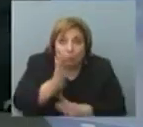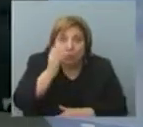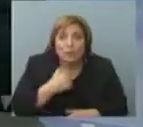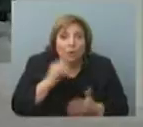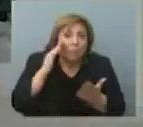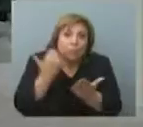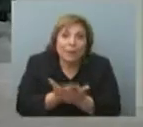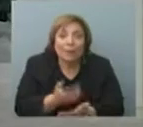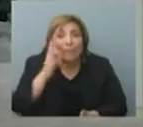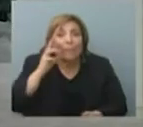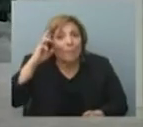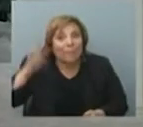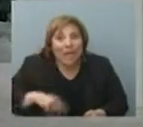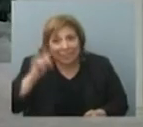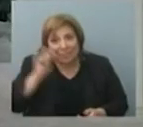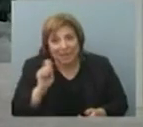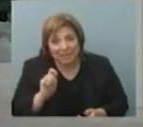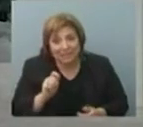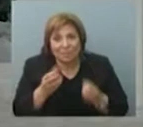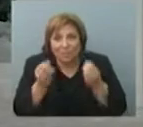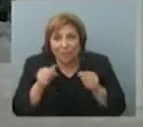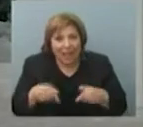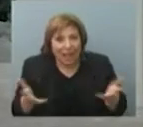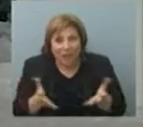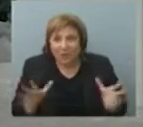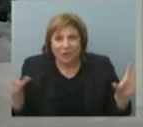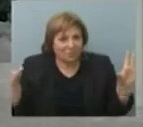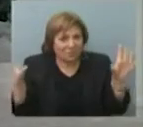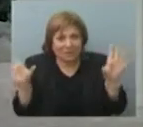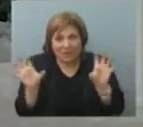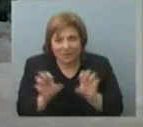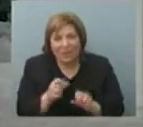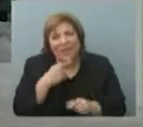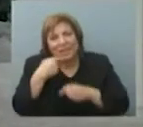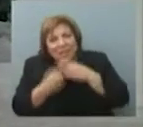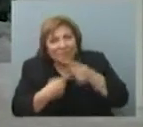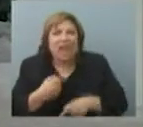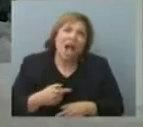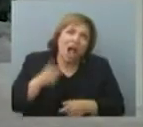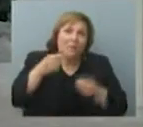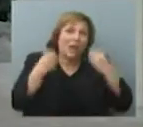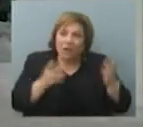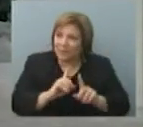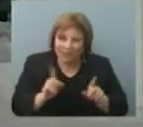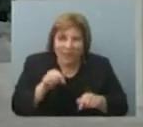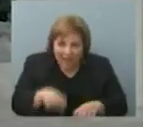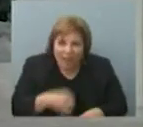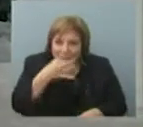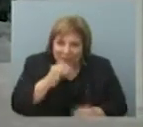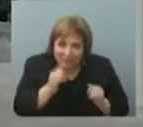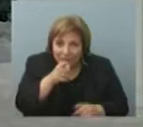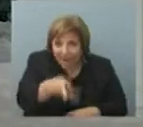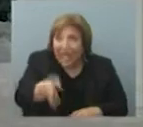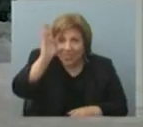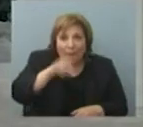estamos proponiendo un plan de emergencia porque una cosa que está absolutamente ruidosa más allá que se diga otra cosa acá puede decir lo que querés pero si